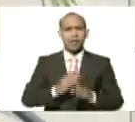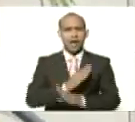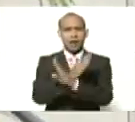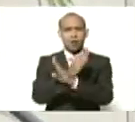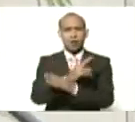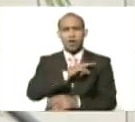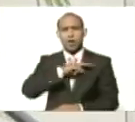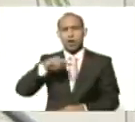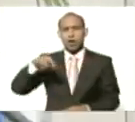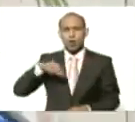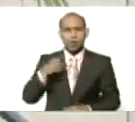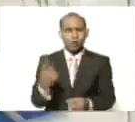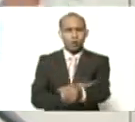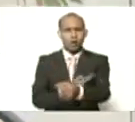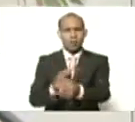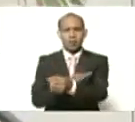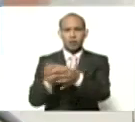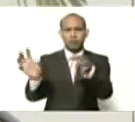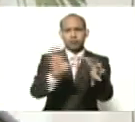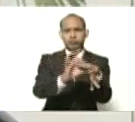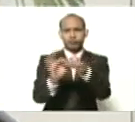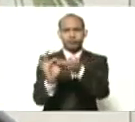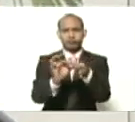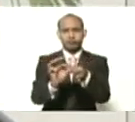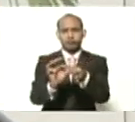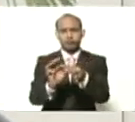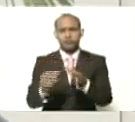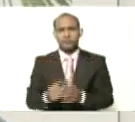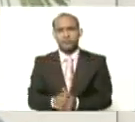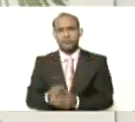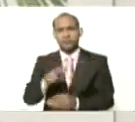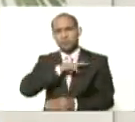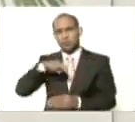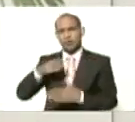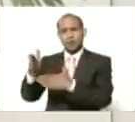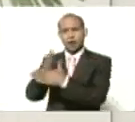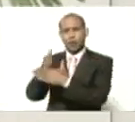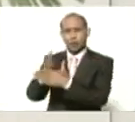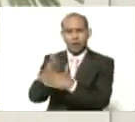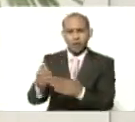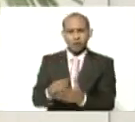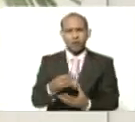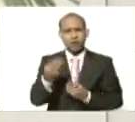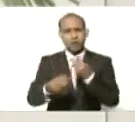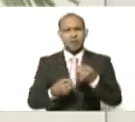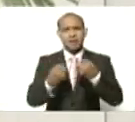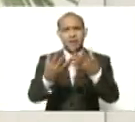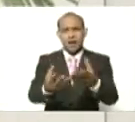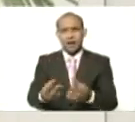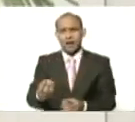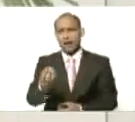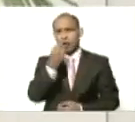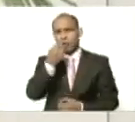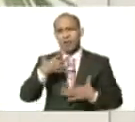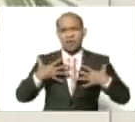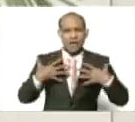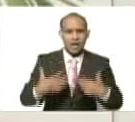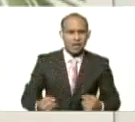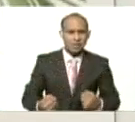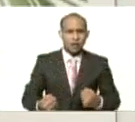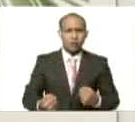es nuestra hermandad, la respuesta al bloqueo es nuestra cooperación, garantizar la seguridad y la